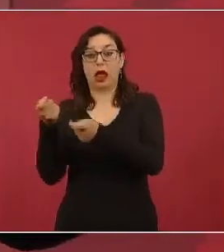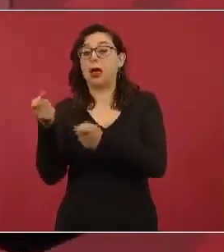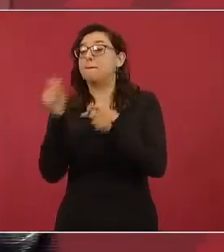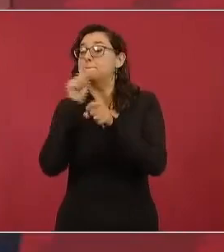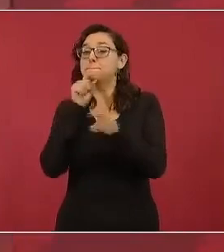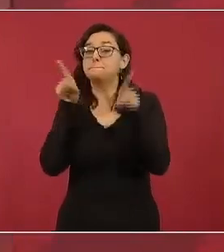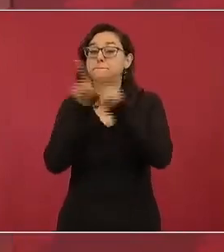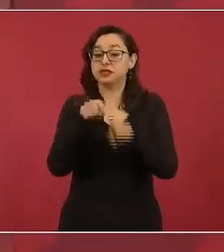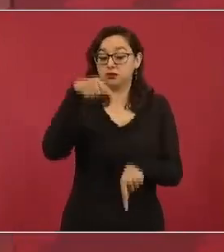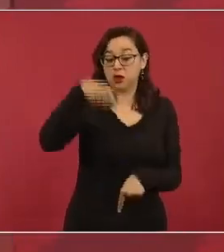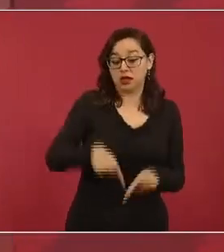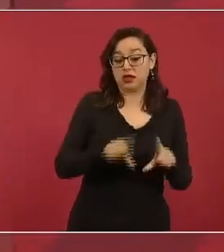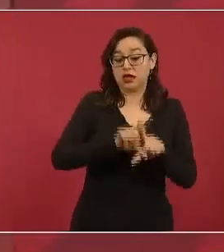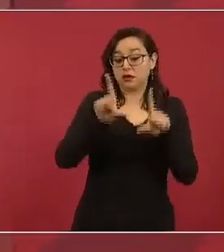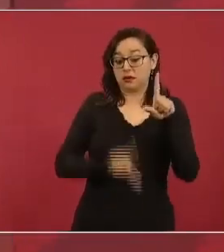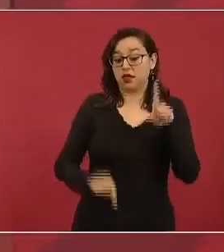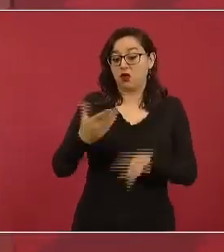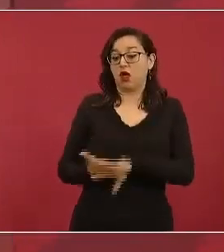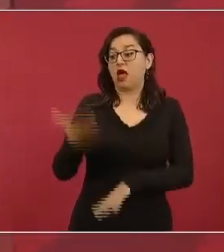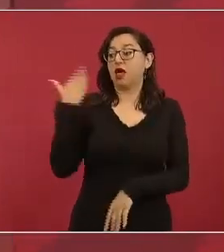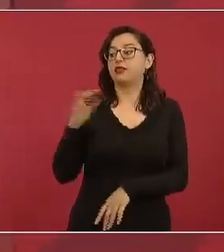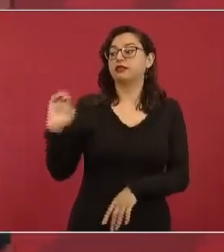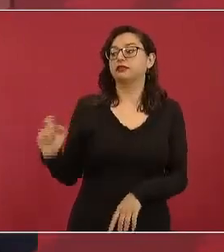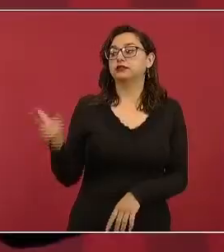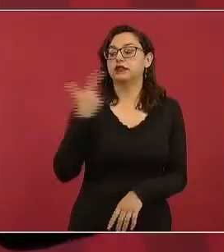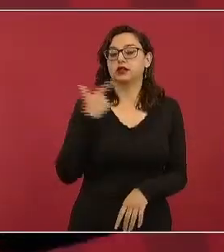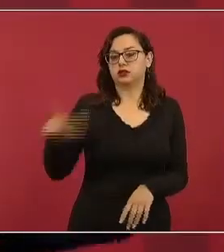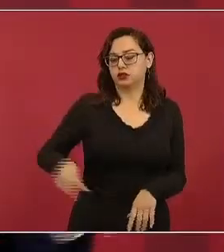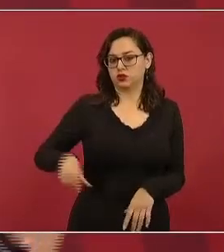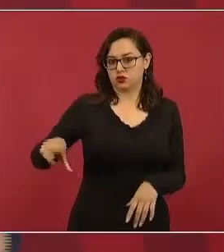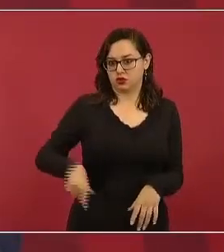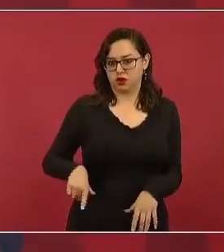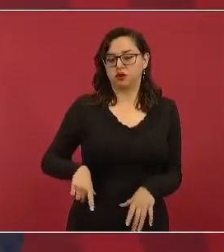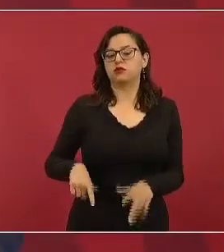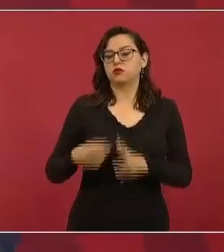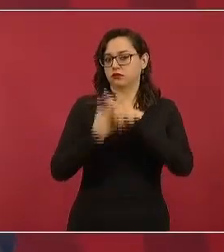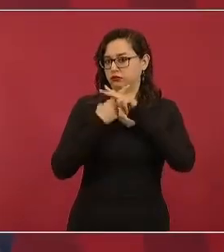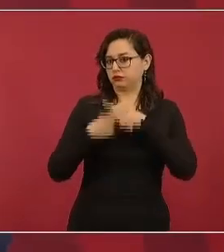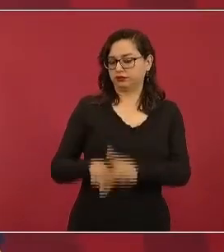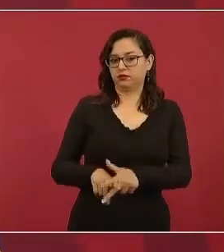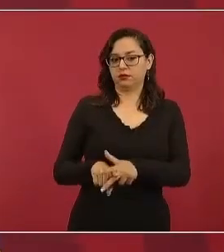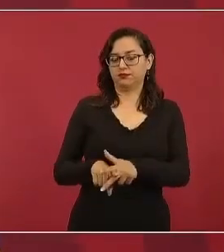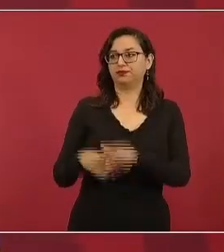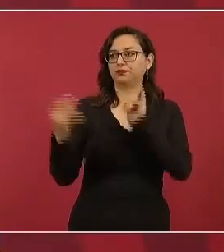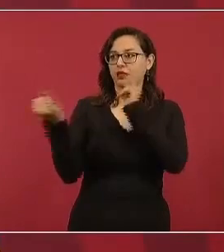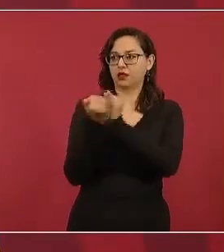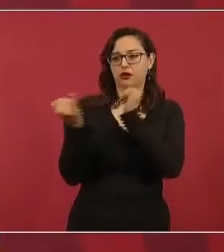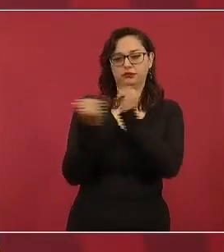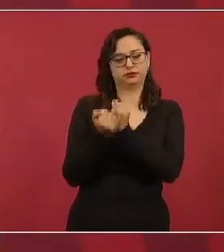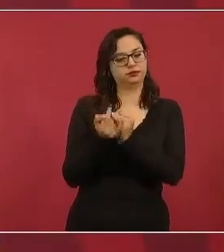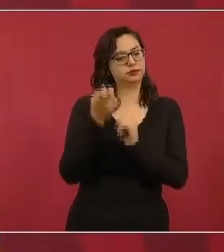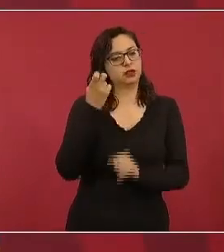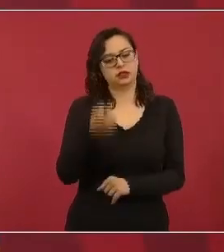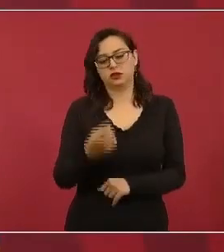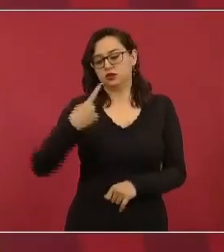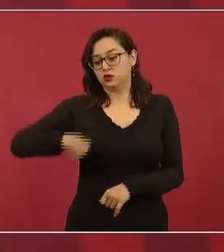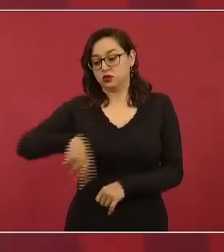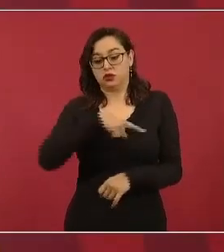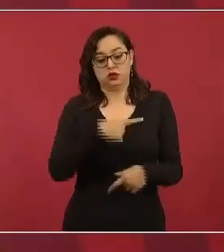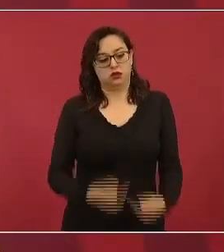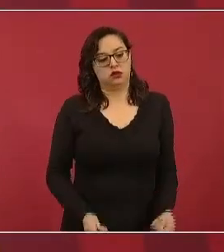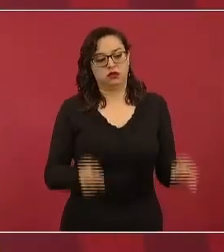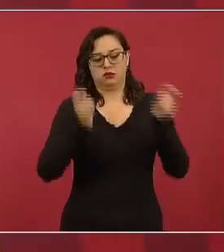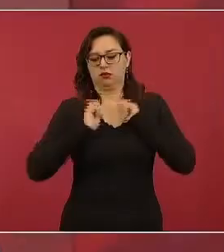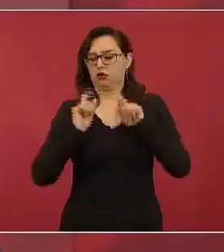no queremos que se aplique. Por eso es la reforma